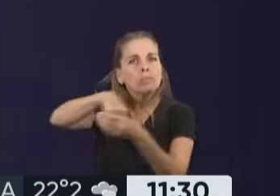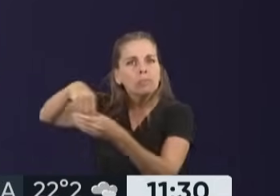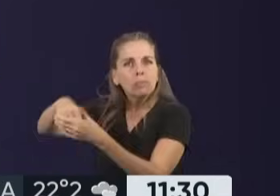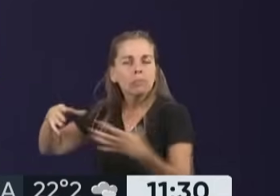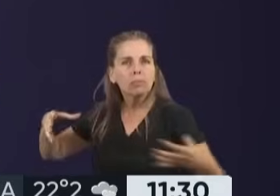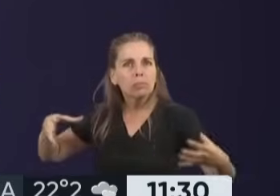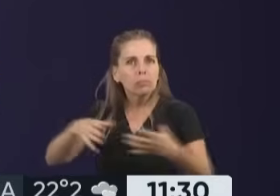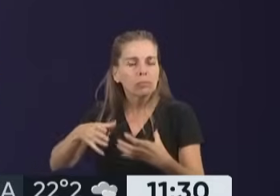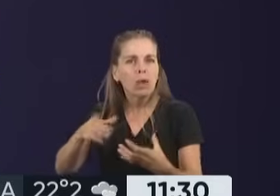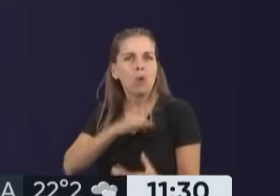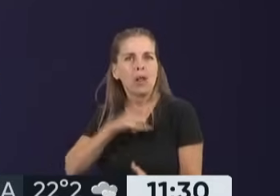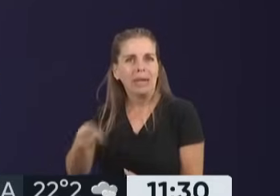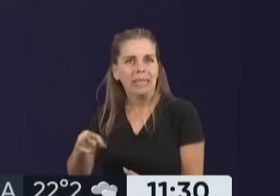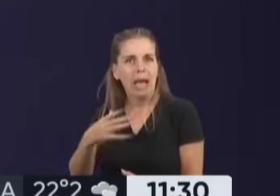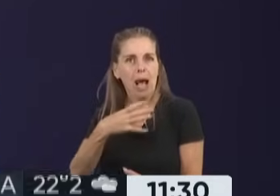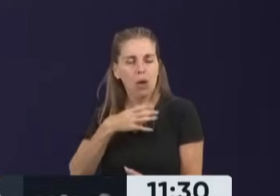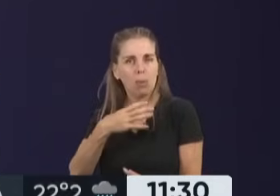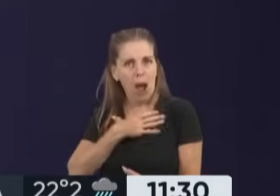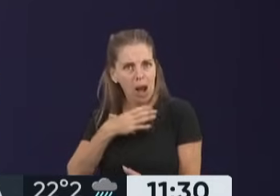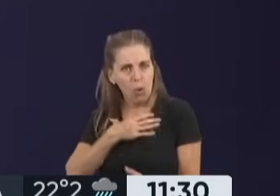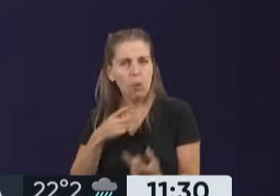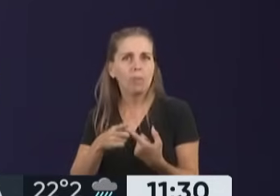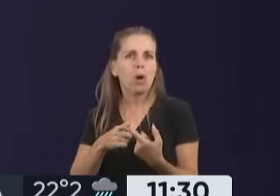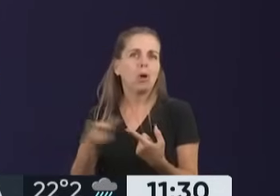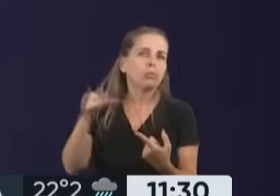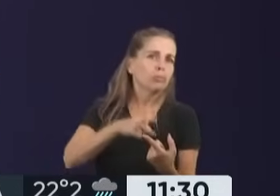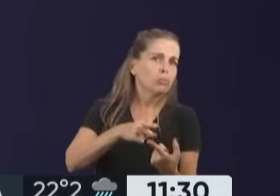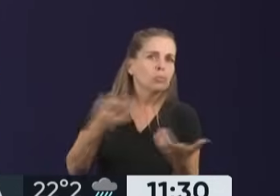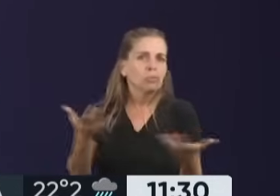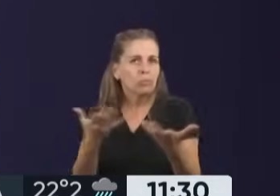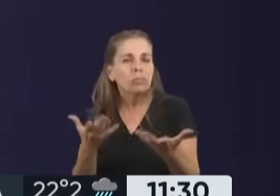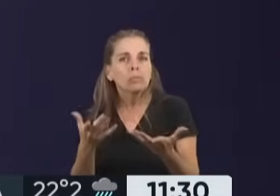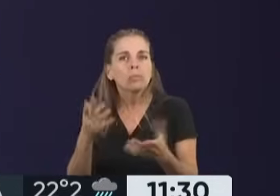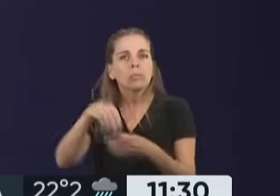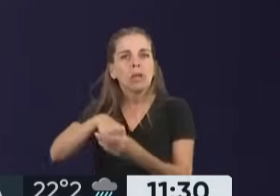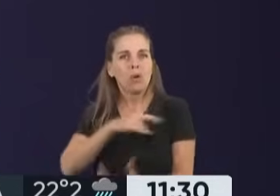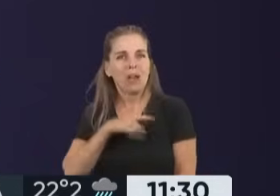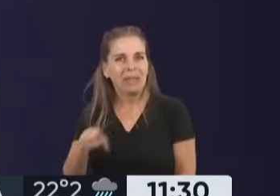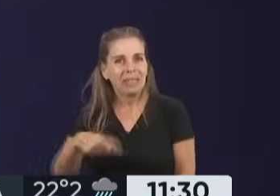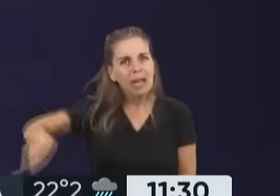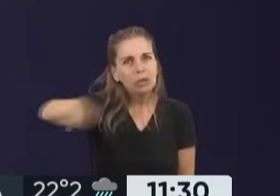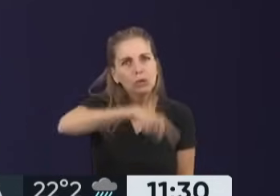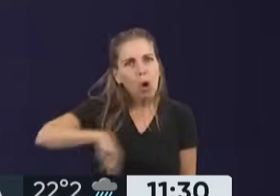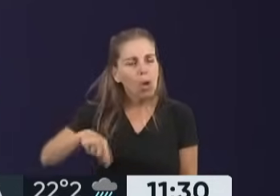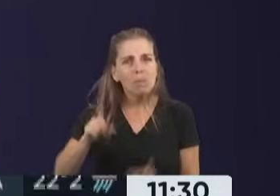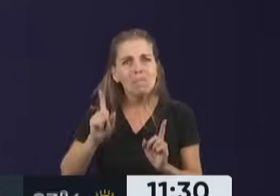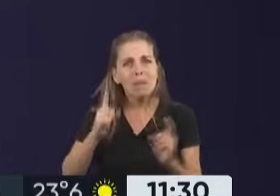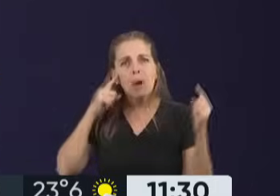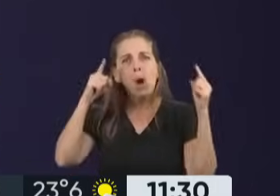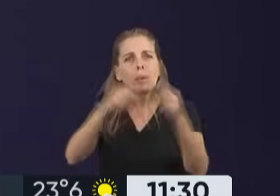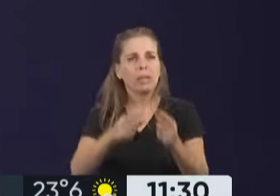digamos, solo como alumnos o también que participan en otras funciones en la universidad, creo que en definitiva todos queremos lo mismo,